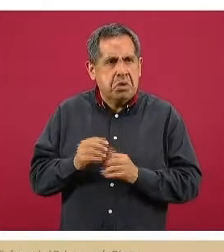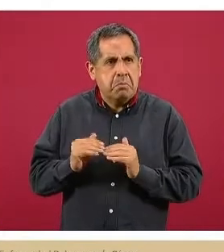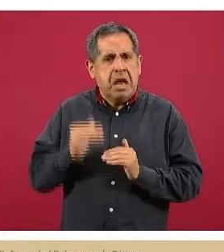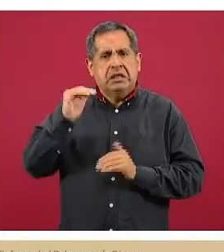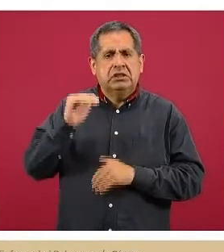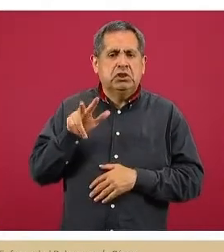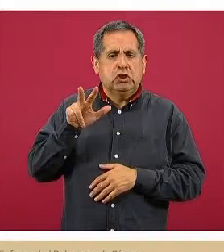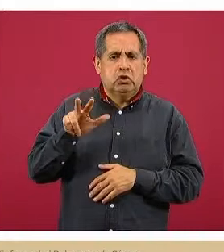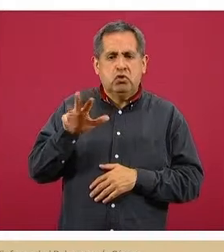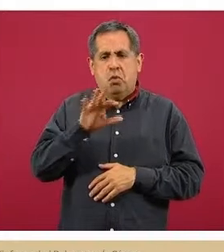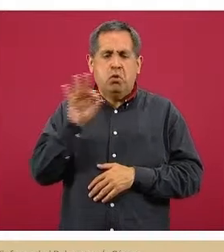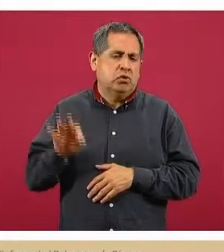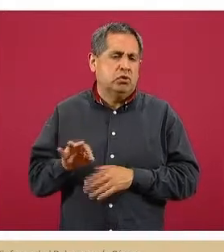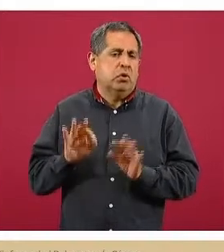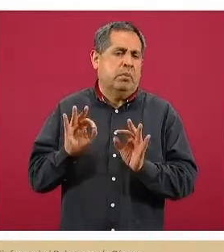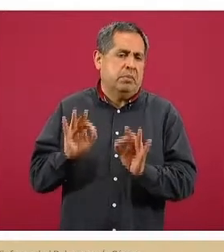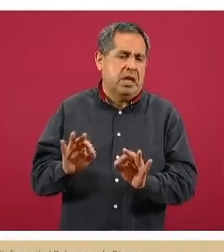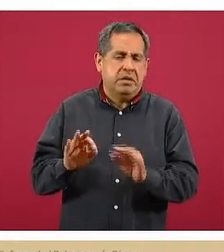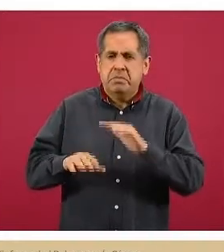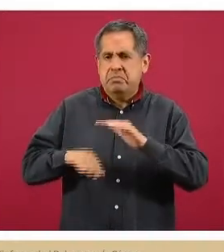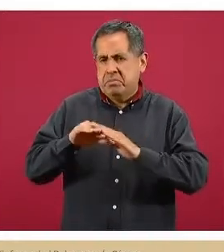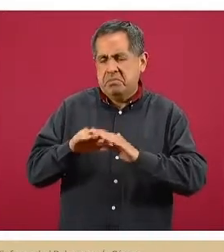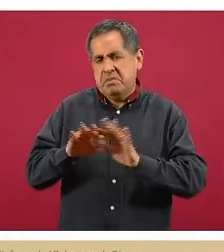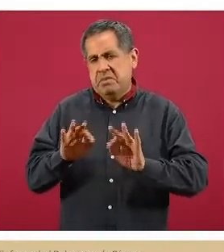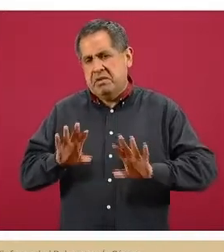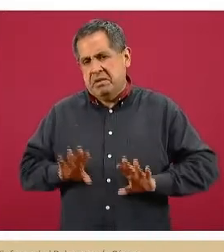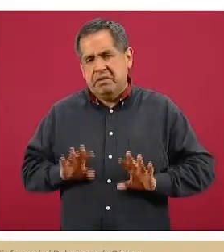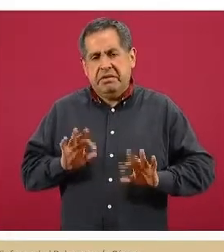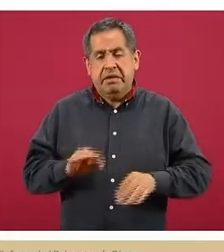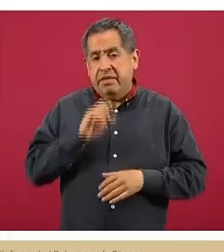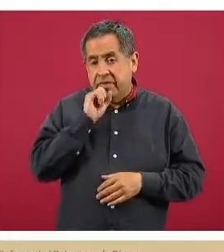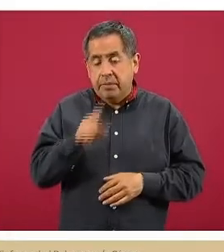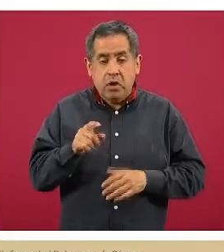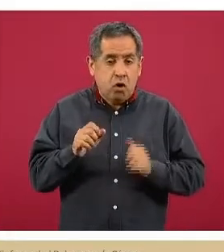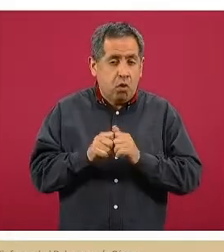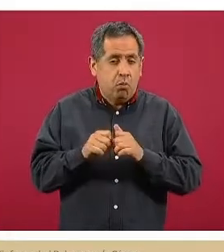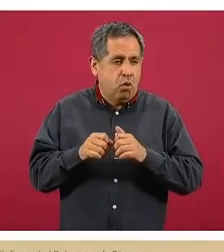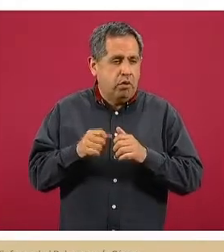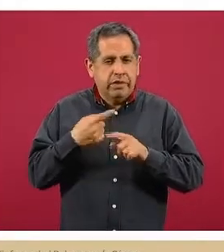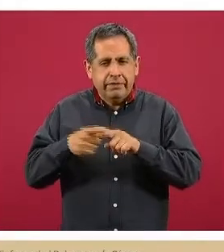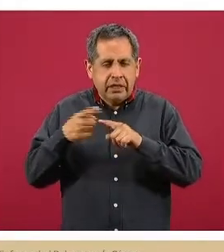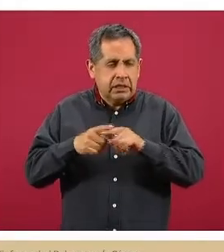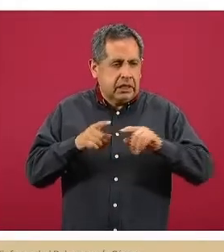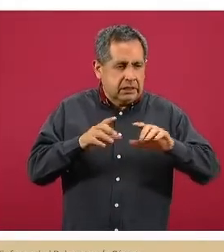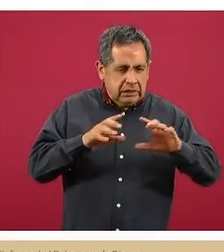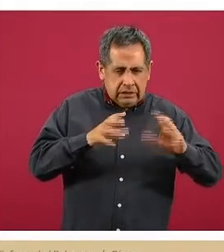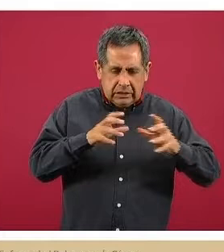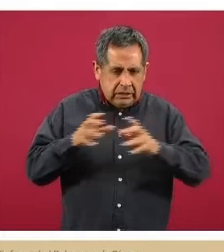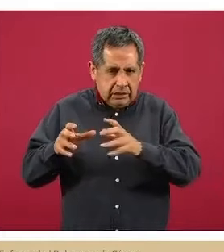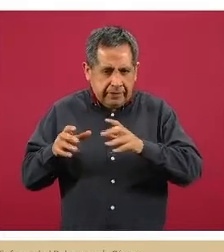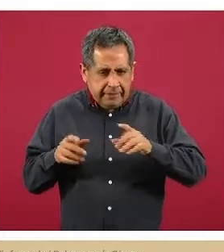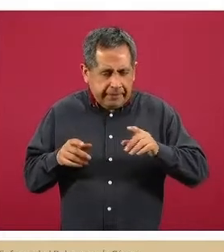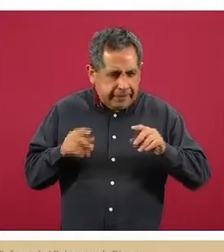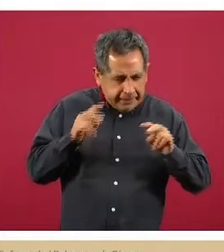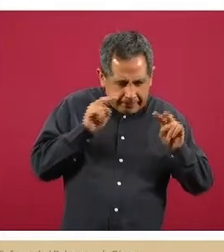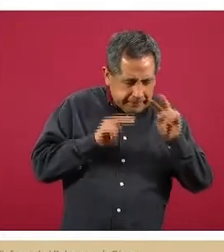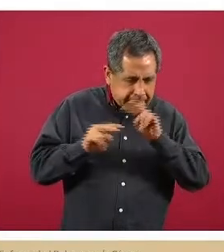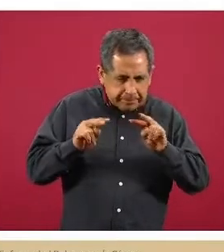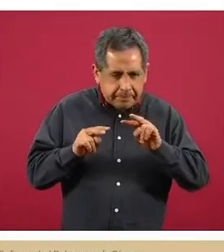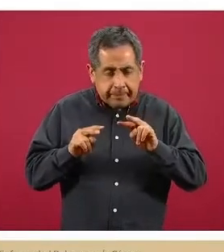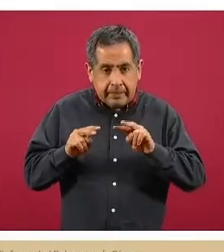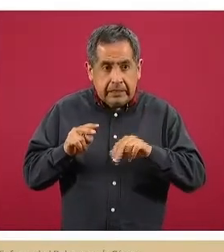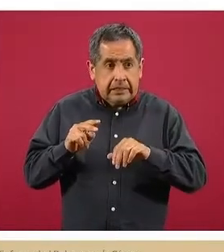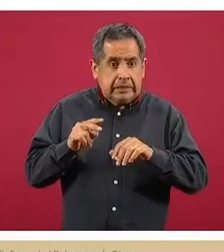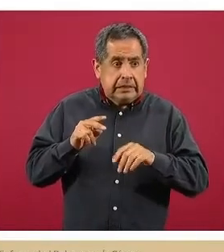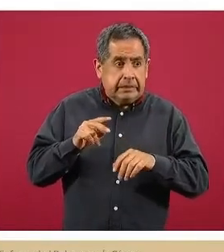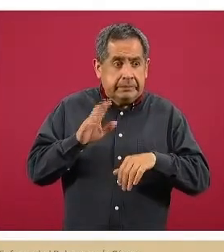18% en función de la meta cubierta, y podemos ver que en base de los grupos que fueron catalogados como de